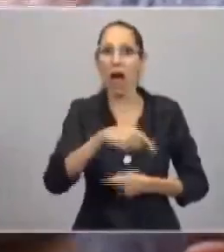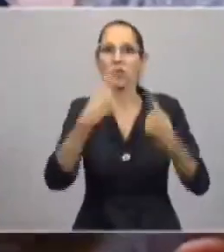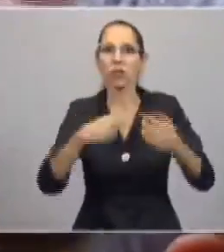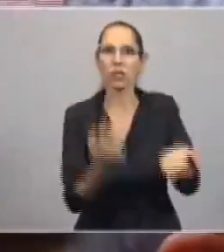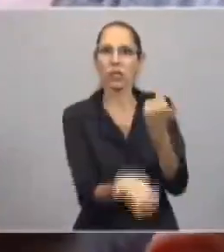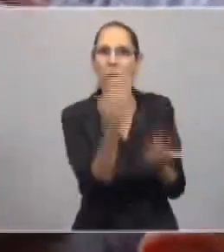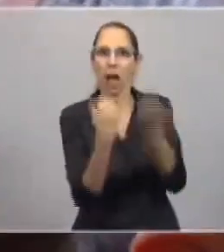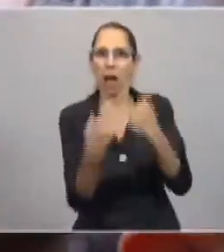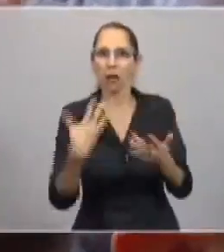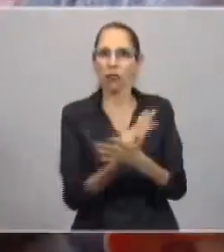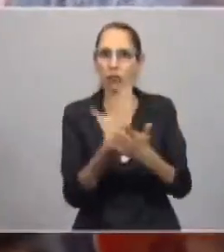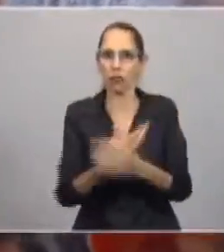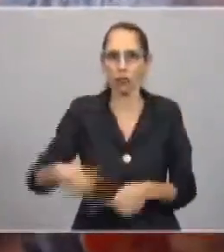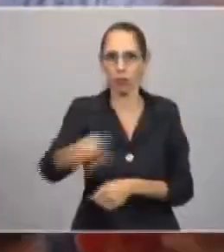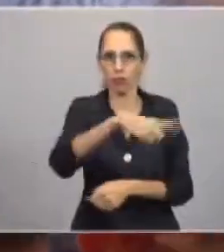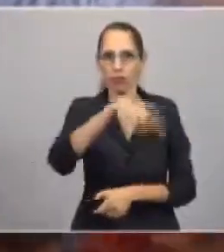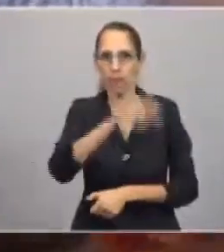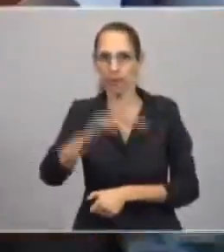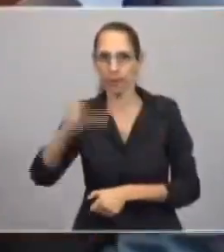recursos.